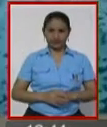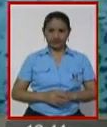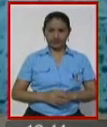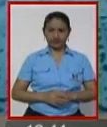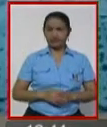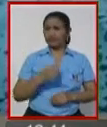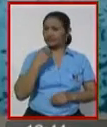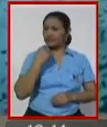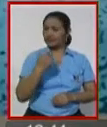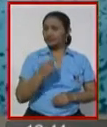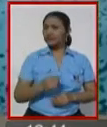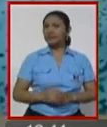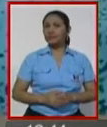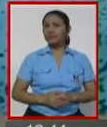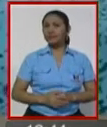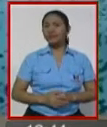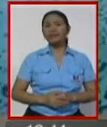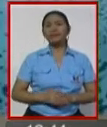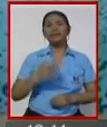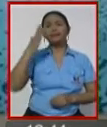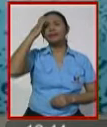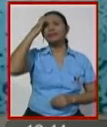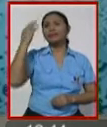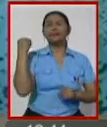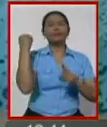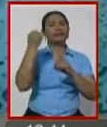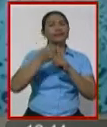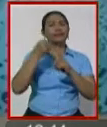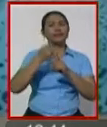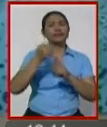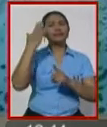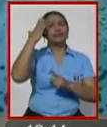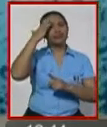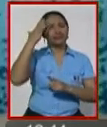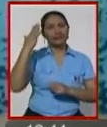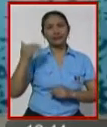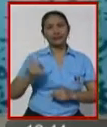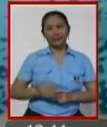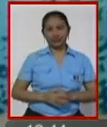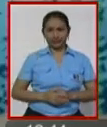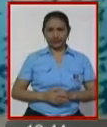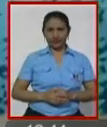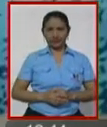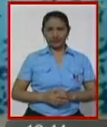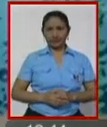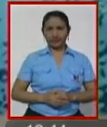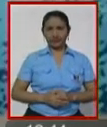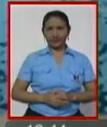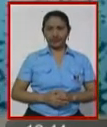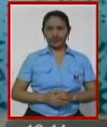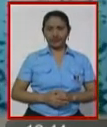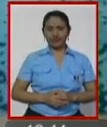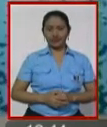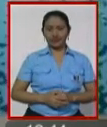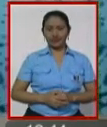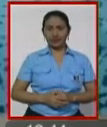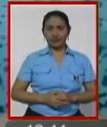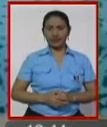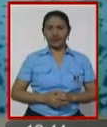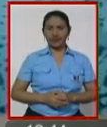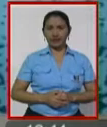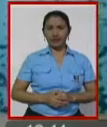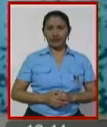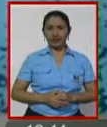Les dijo, ¿por qué lo golpean así? Me alcanzaron